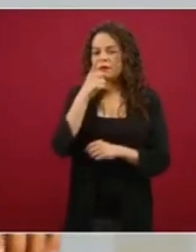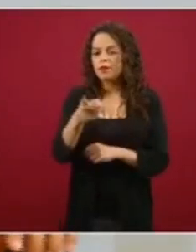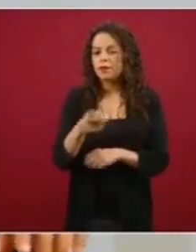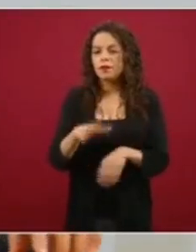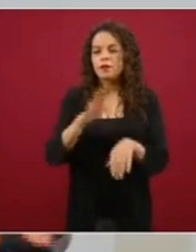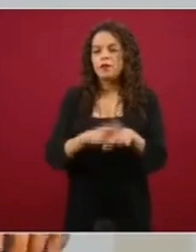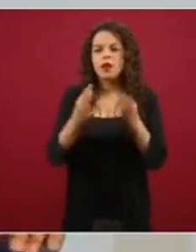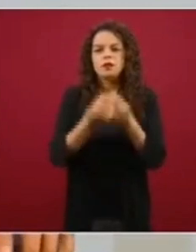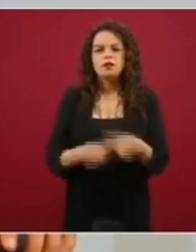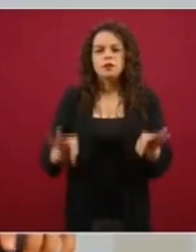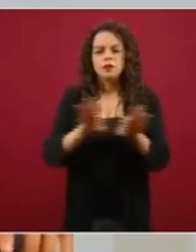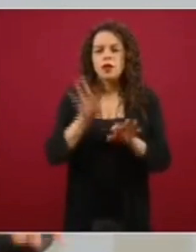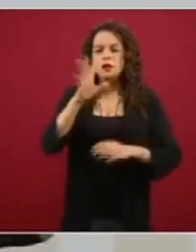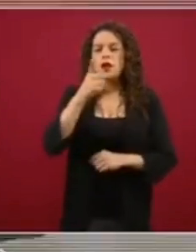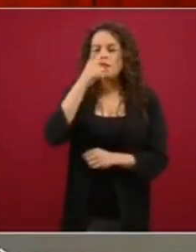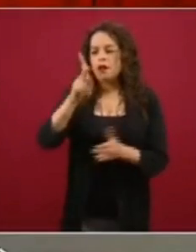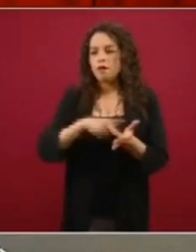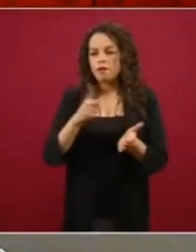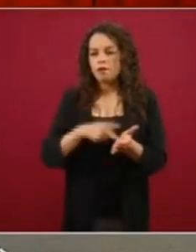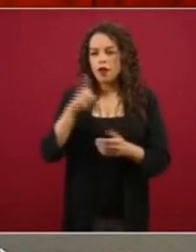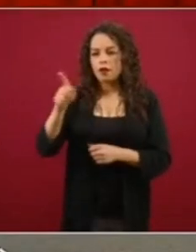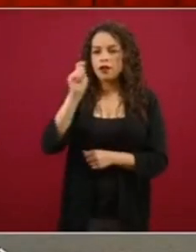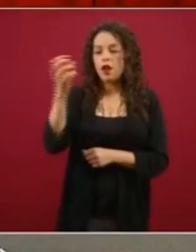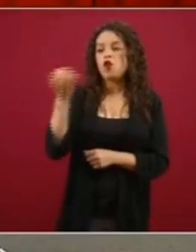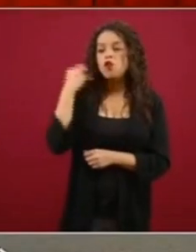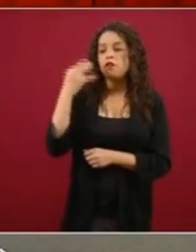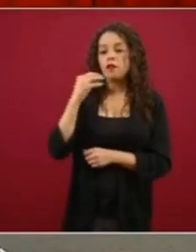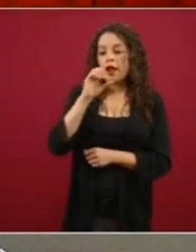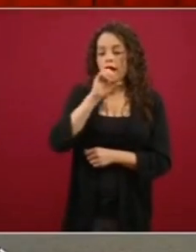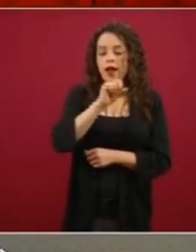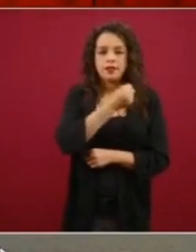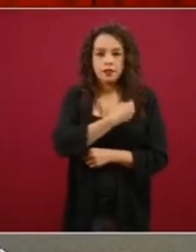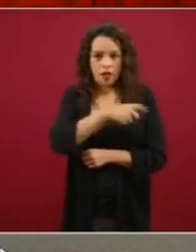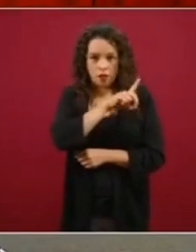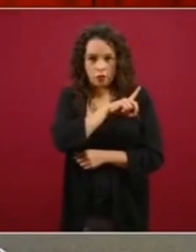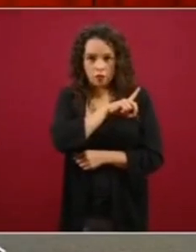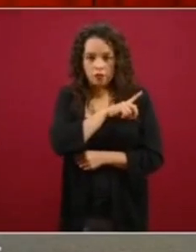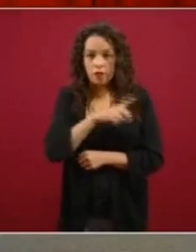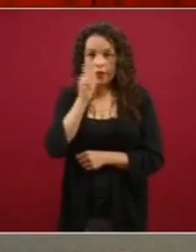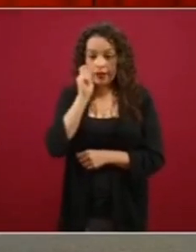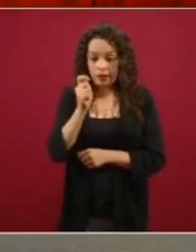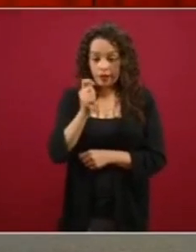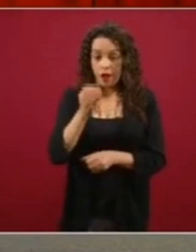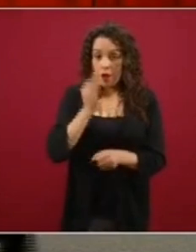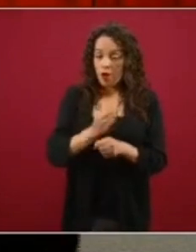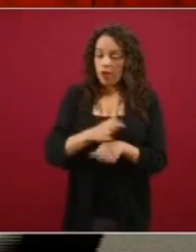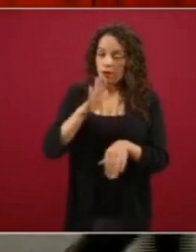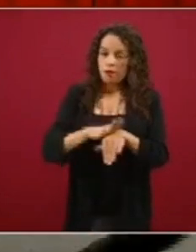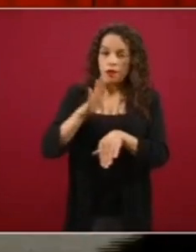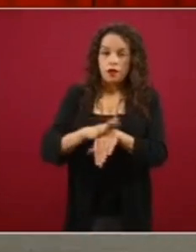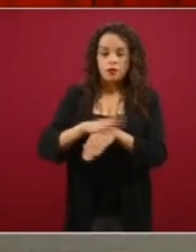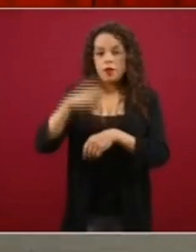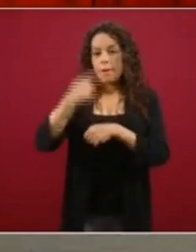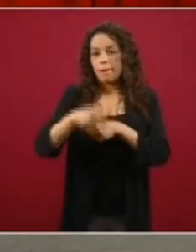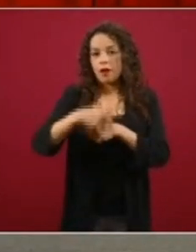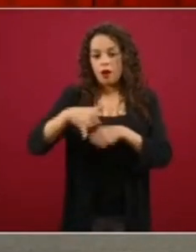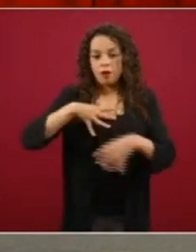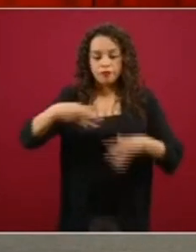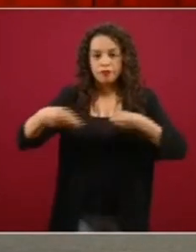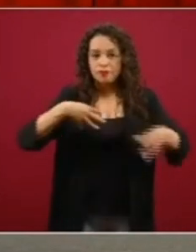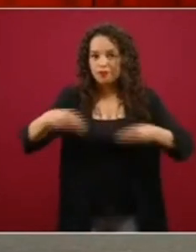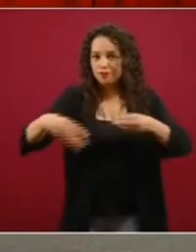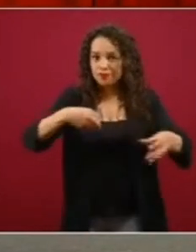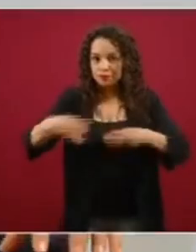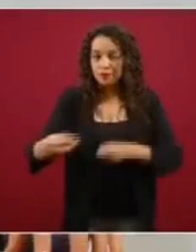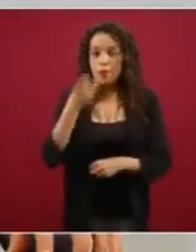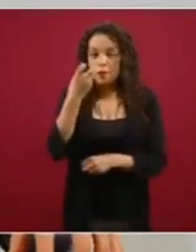las conferencias de salud, estamos en un periodo de aceleración de los contagios. Entonces, se protege a